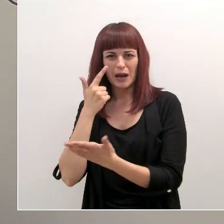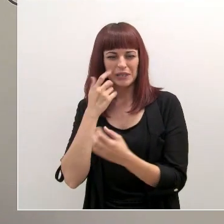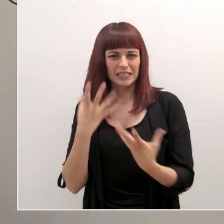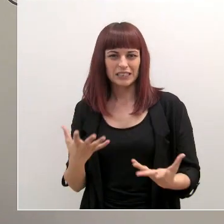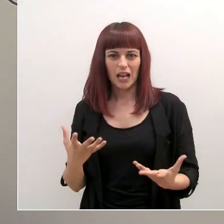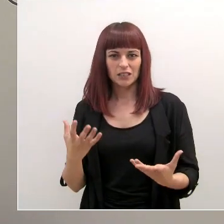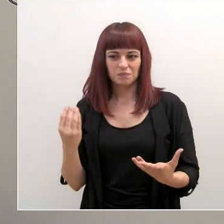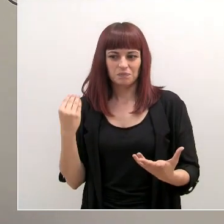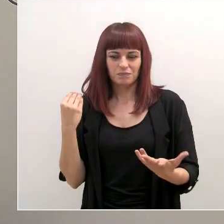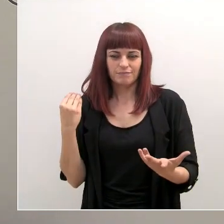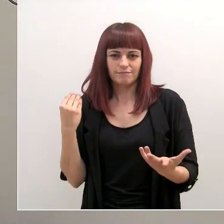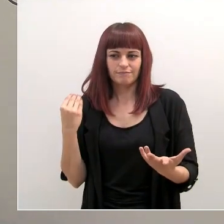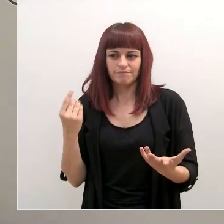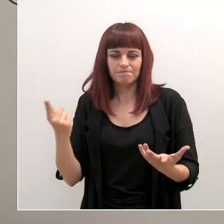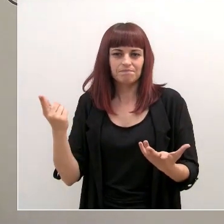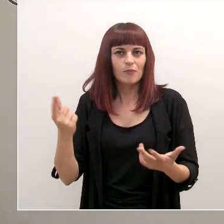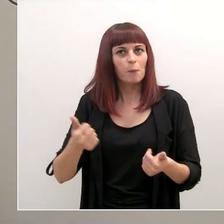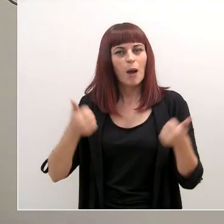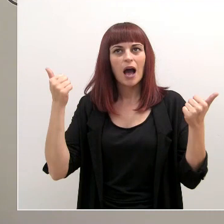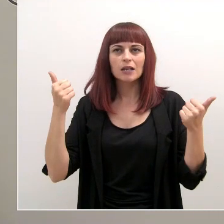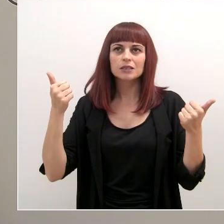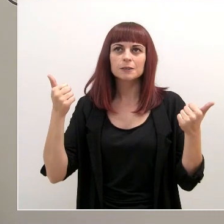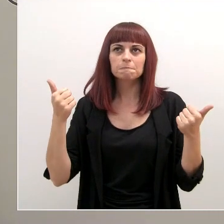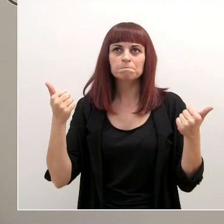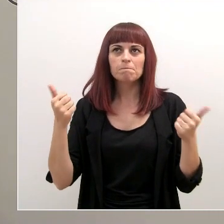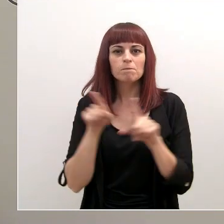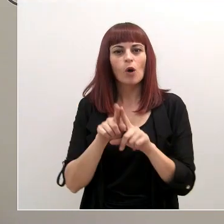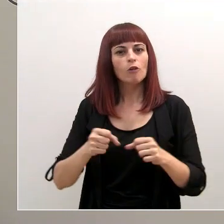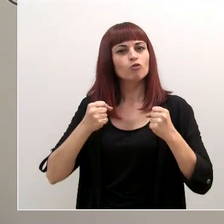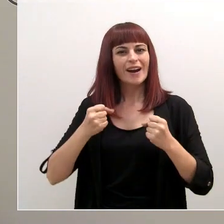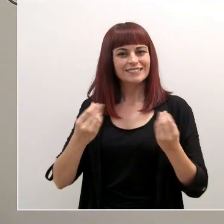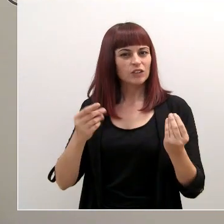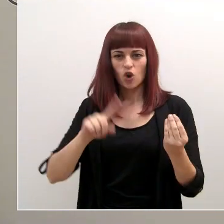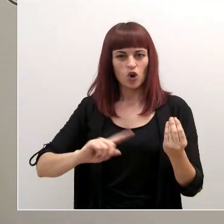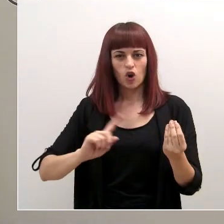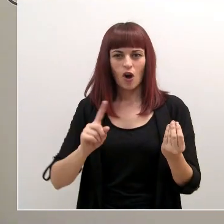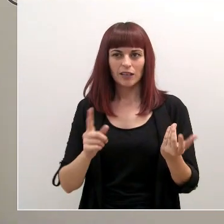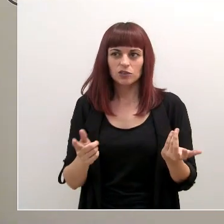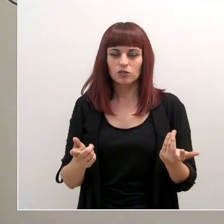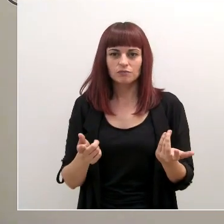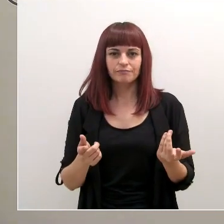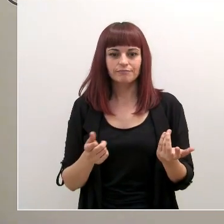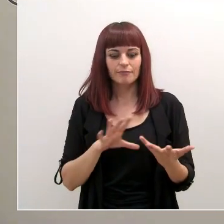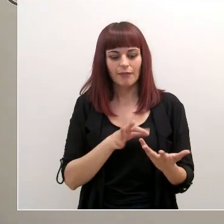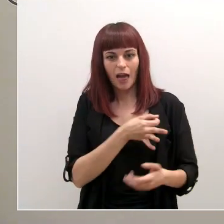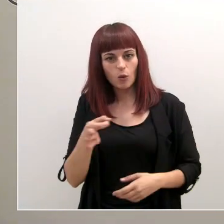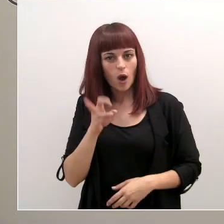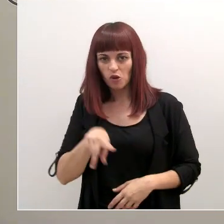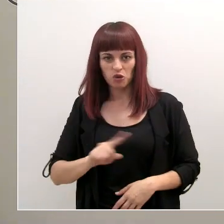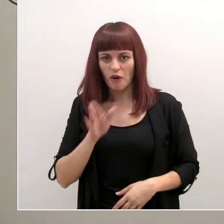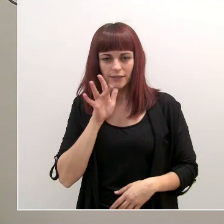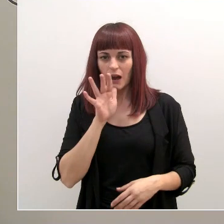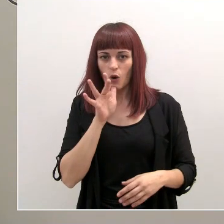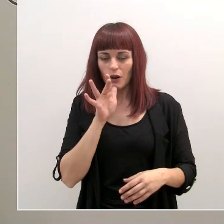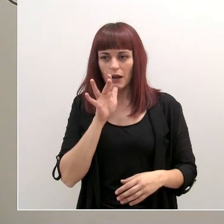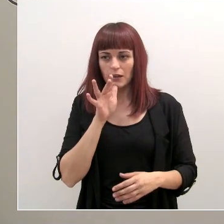a parámetros que son pues son menos fuertes, por decirlo de alguna manera, menos adecuados en un momento en el